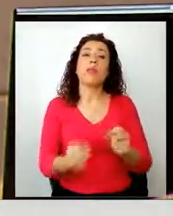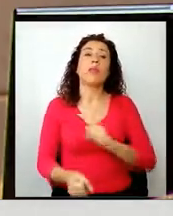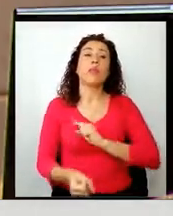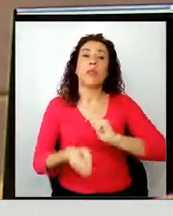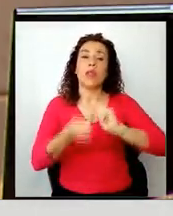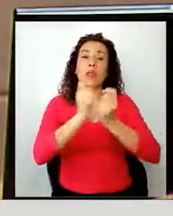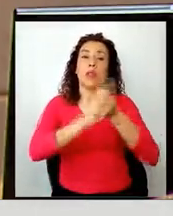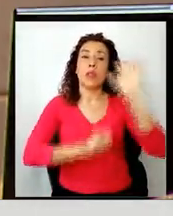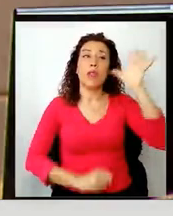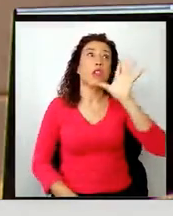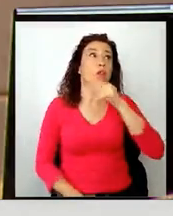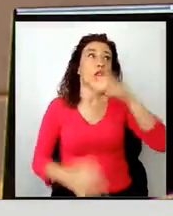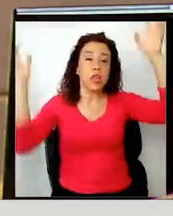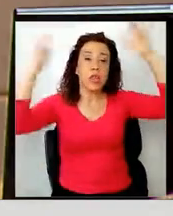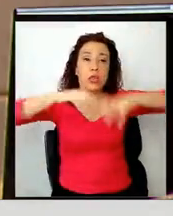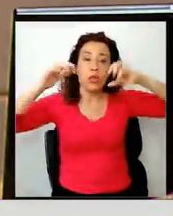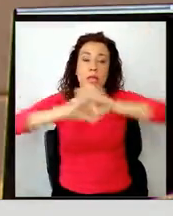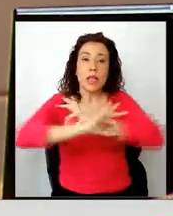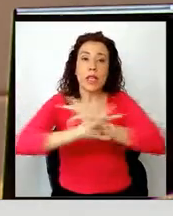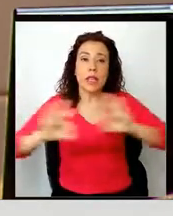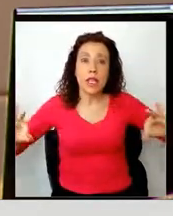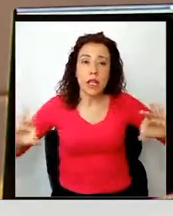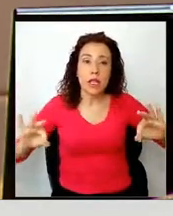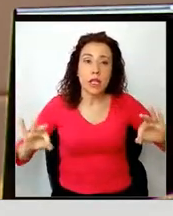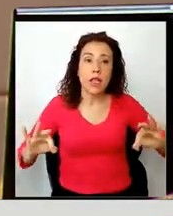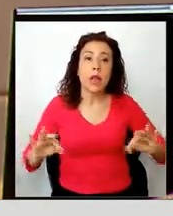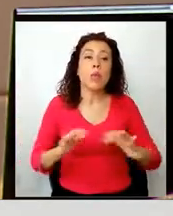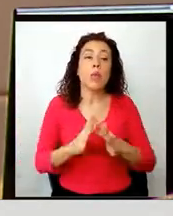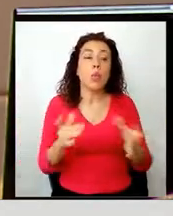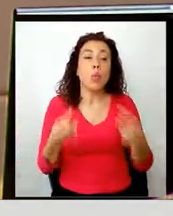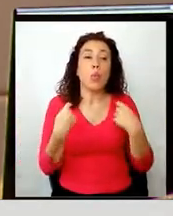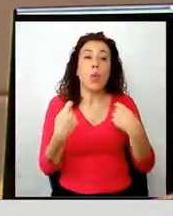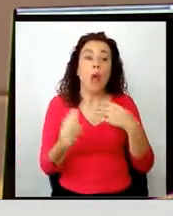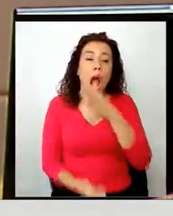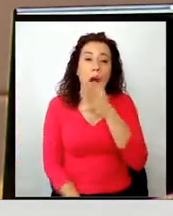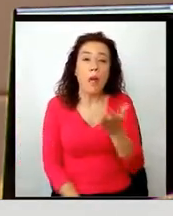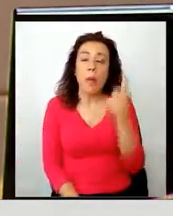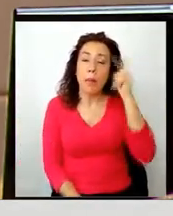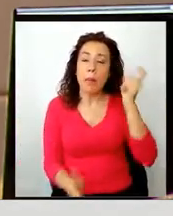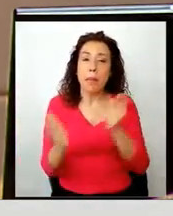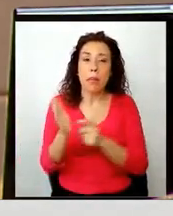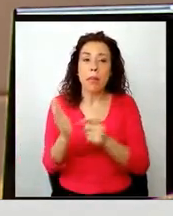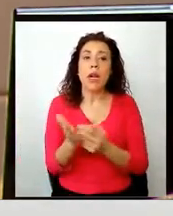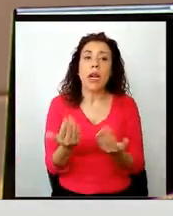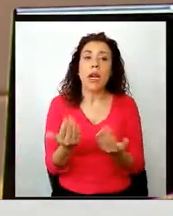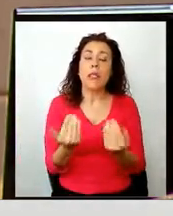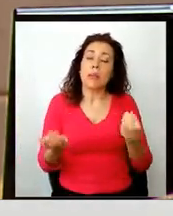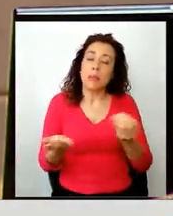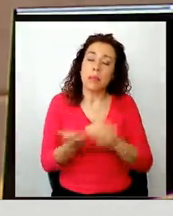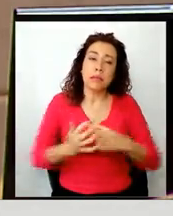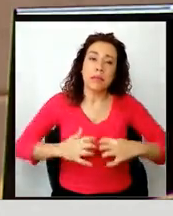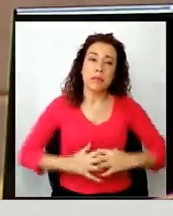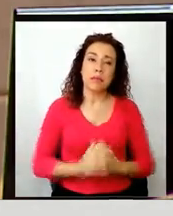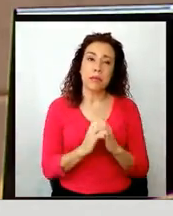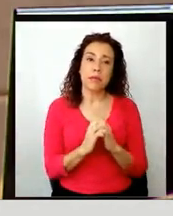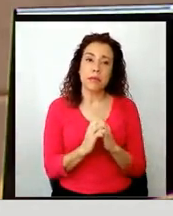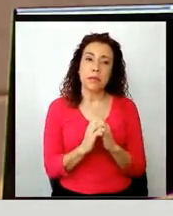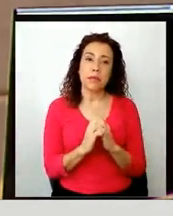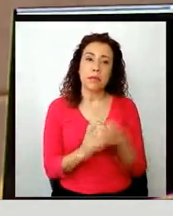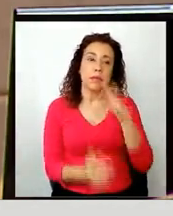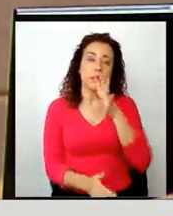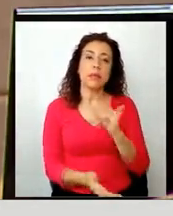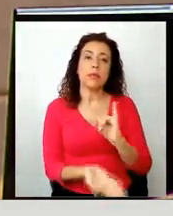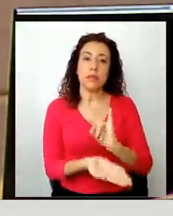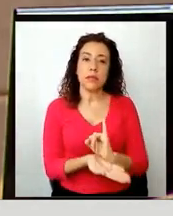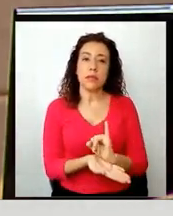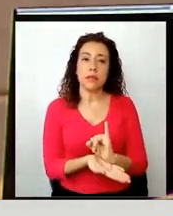lluvias y el alto consumo también productivo del agua sin duda necesitamos fortalecer en materia hídrica la institucionalidad y en